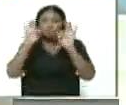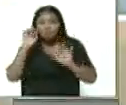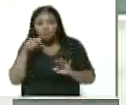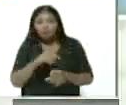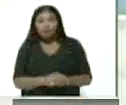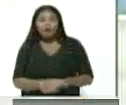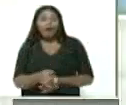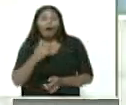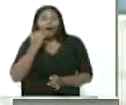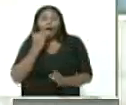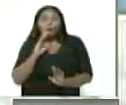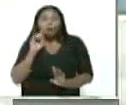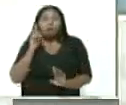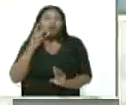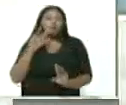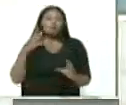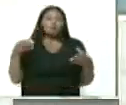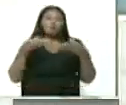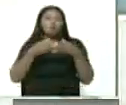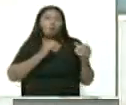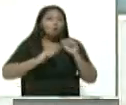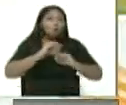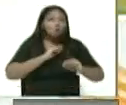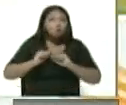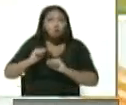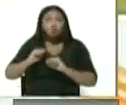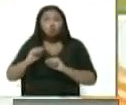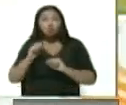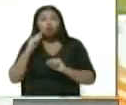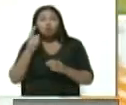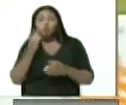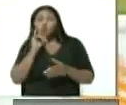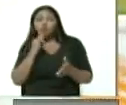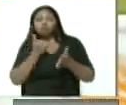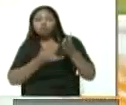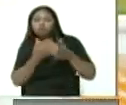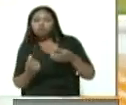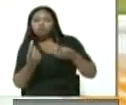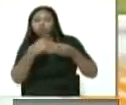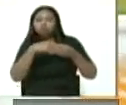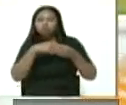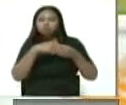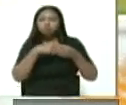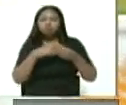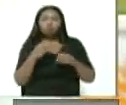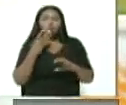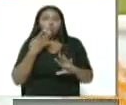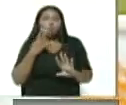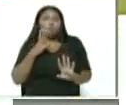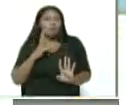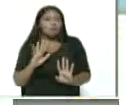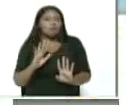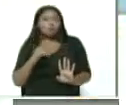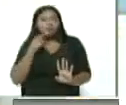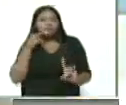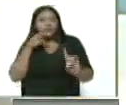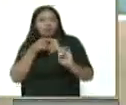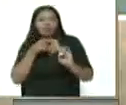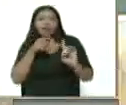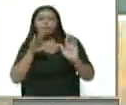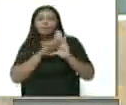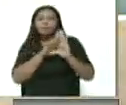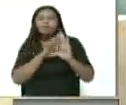manera o algún grupo algún movimiento y en que no suscriban con digamos el ente electoral